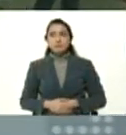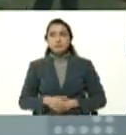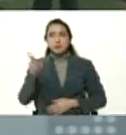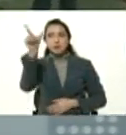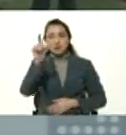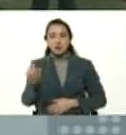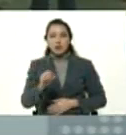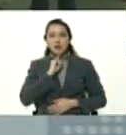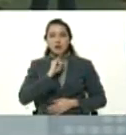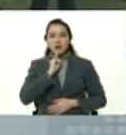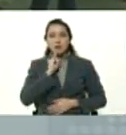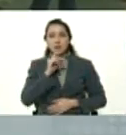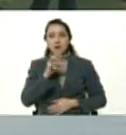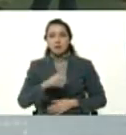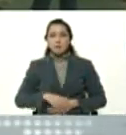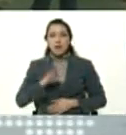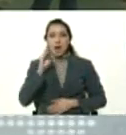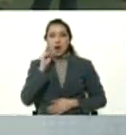Avanti, Victoria.